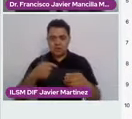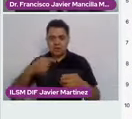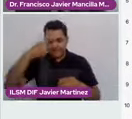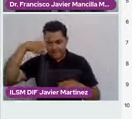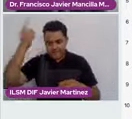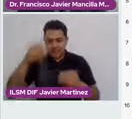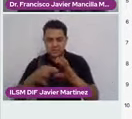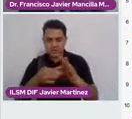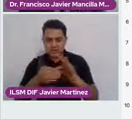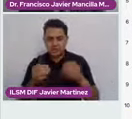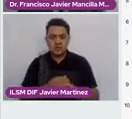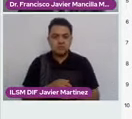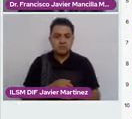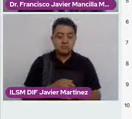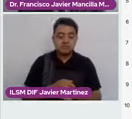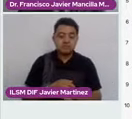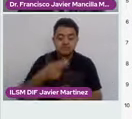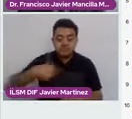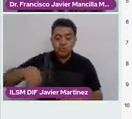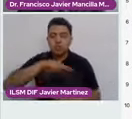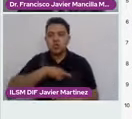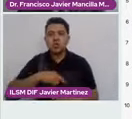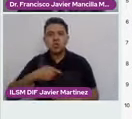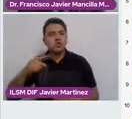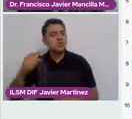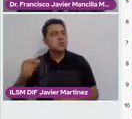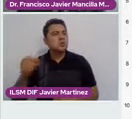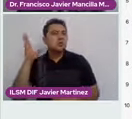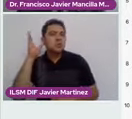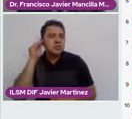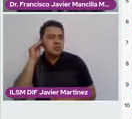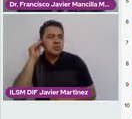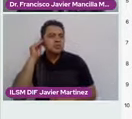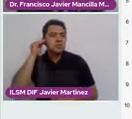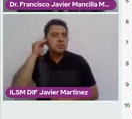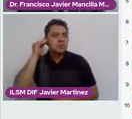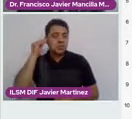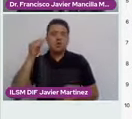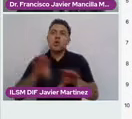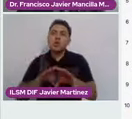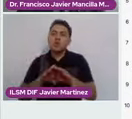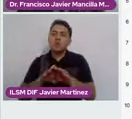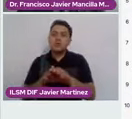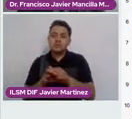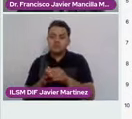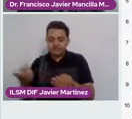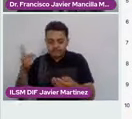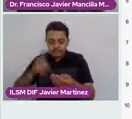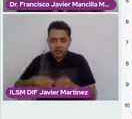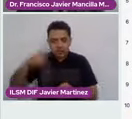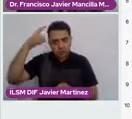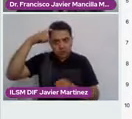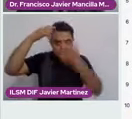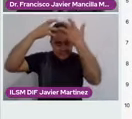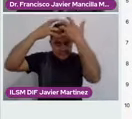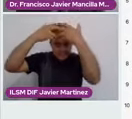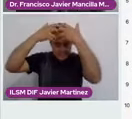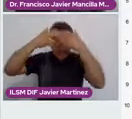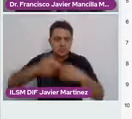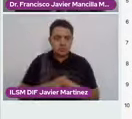en realidad nosotros oímos con el cerebro, ¿sí? Es esta transmisión, esta compresión y expansión